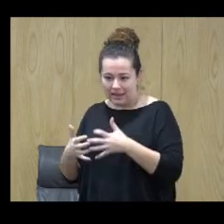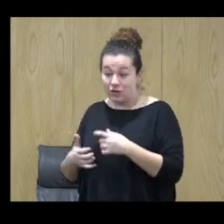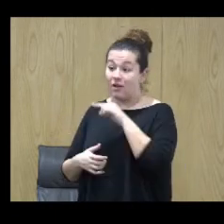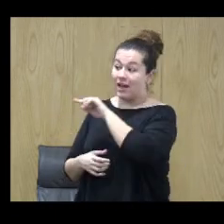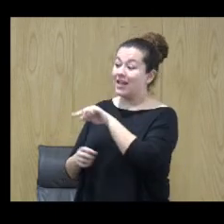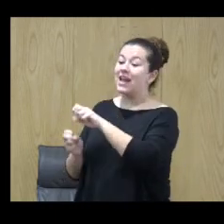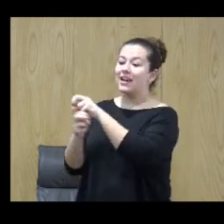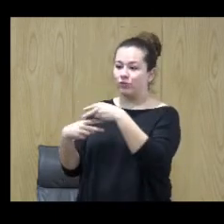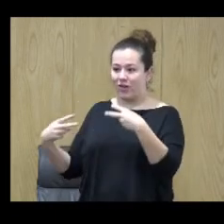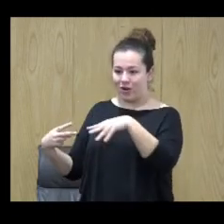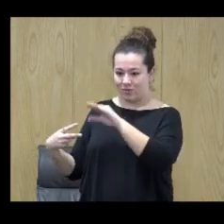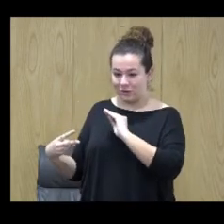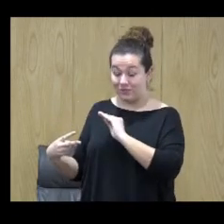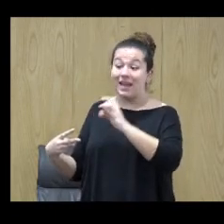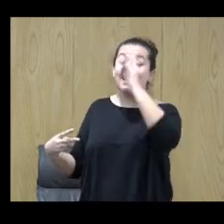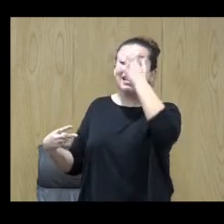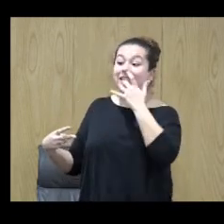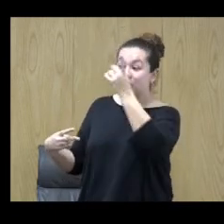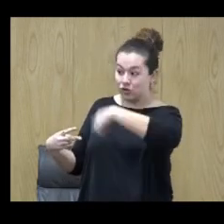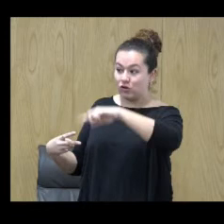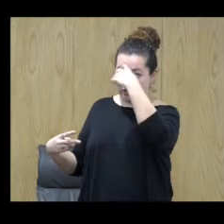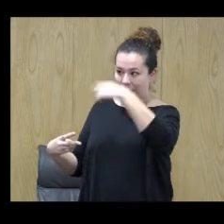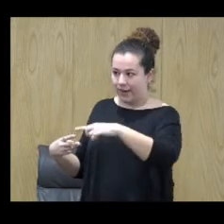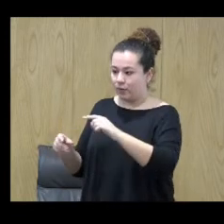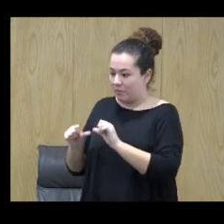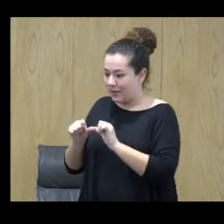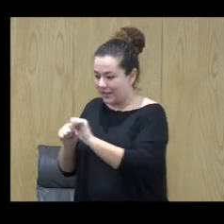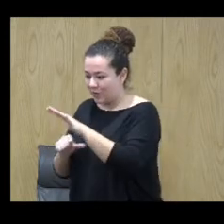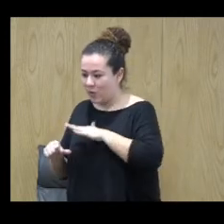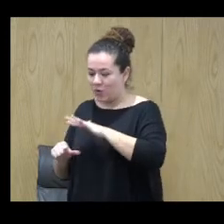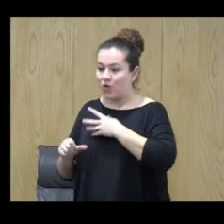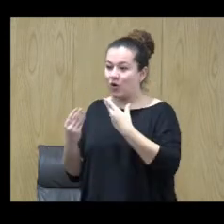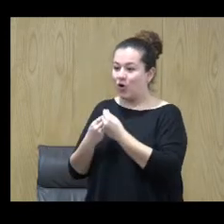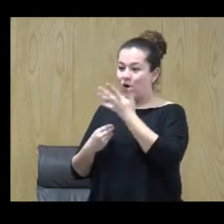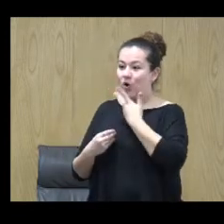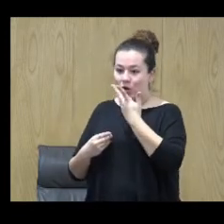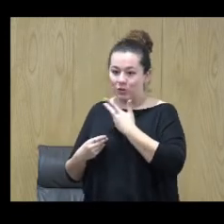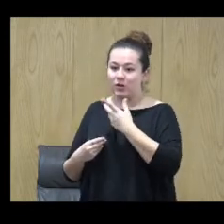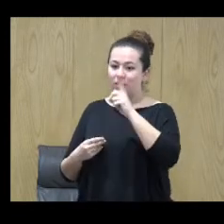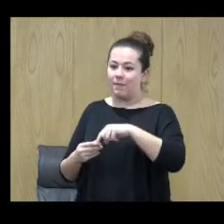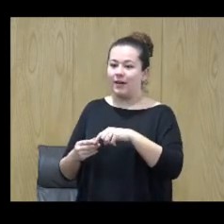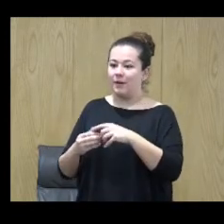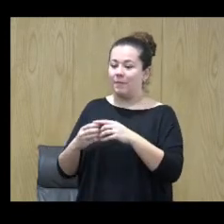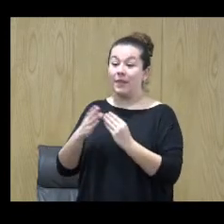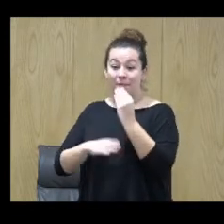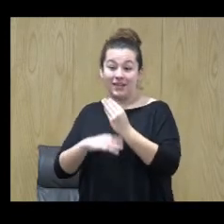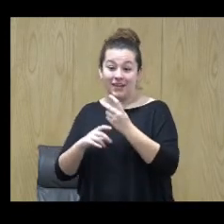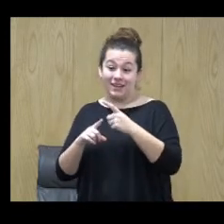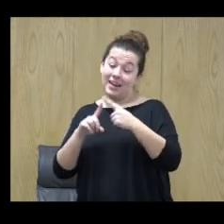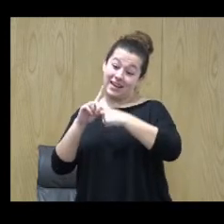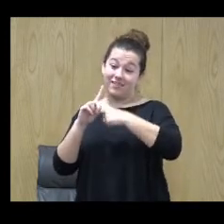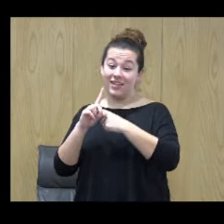comprensión. La idea es que si sabemos muy bien de dónde partimos con estos conocimientos y estos materiales con el nivel de dificultad que